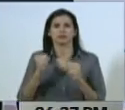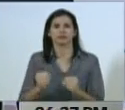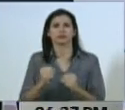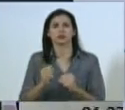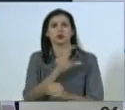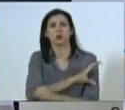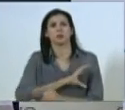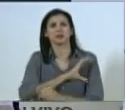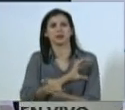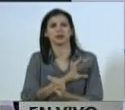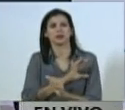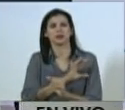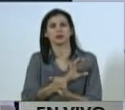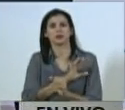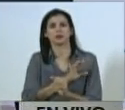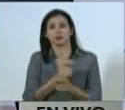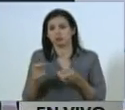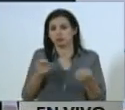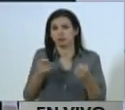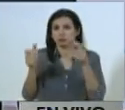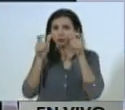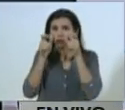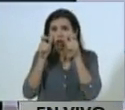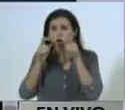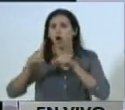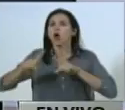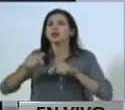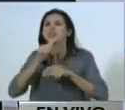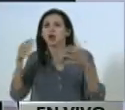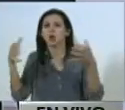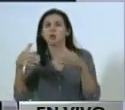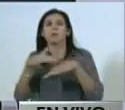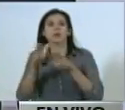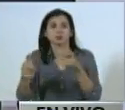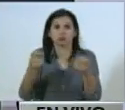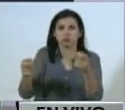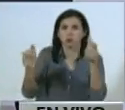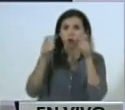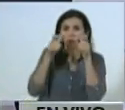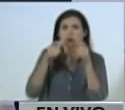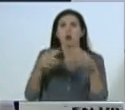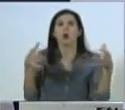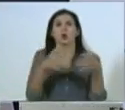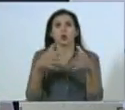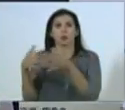de Monitoreo y Coordinación Ministerial de los países OPEC y no OPEP,